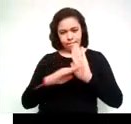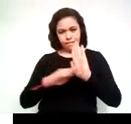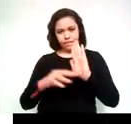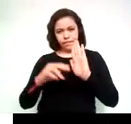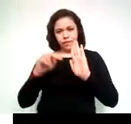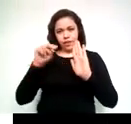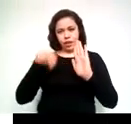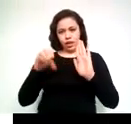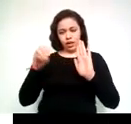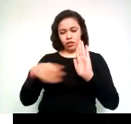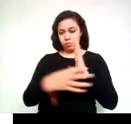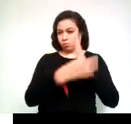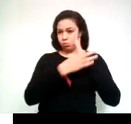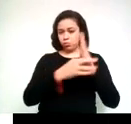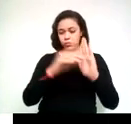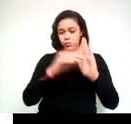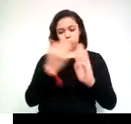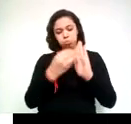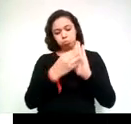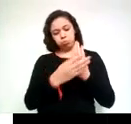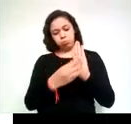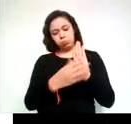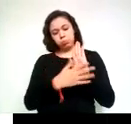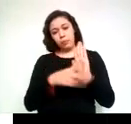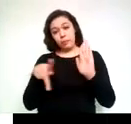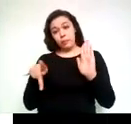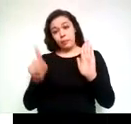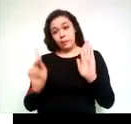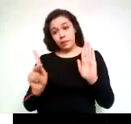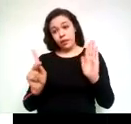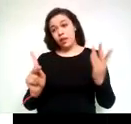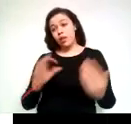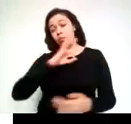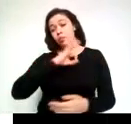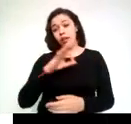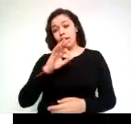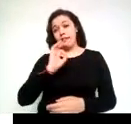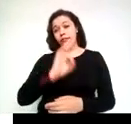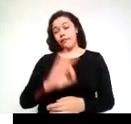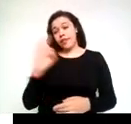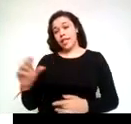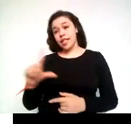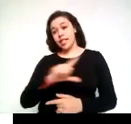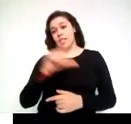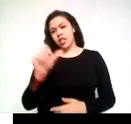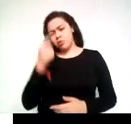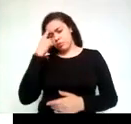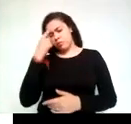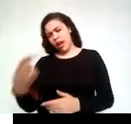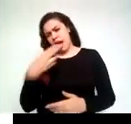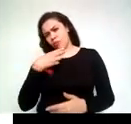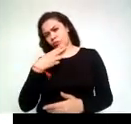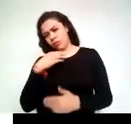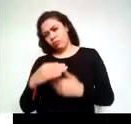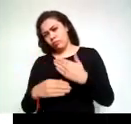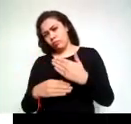de un plan de trabajo. Sin embargo, pues puede tener fechas posteriores de aplicación. El tema es que si